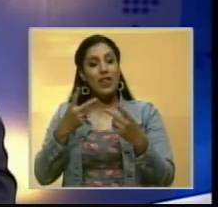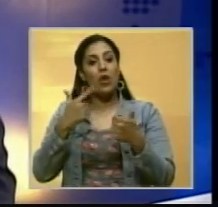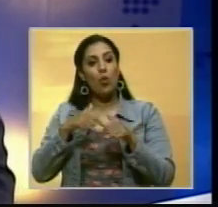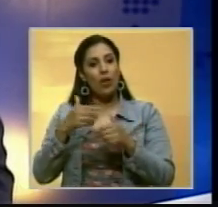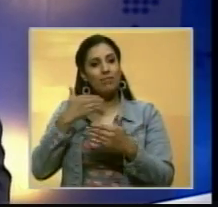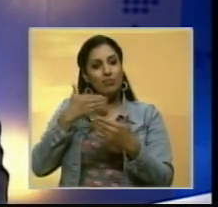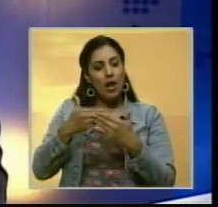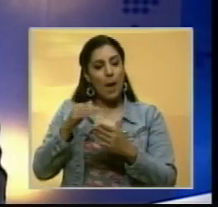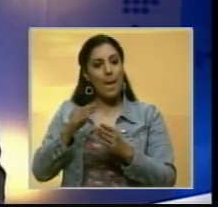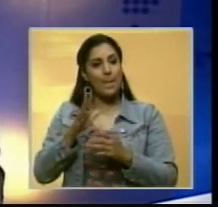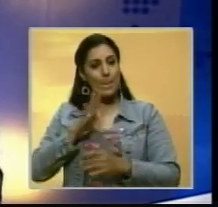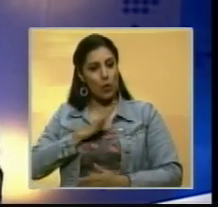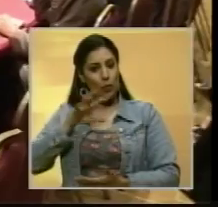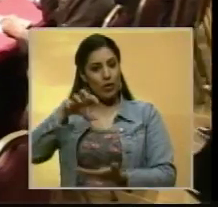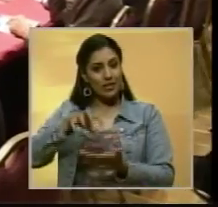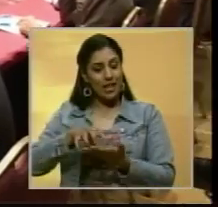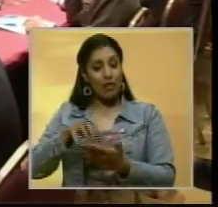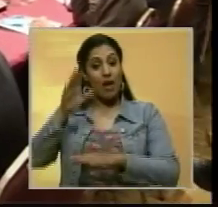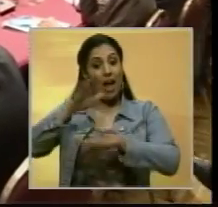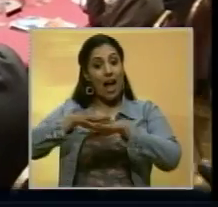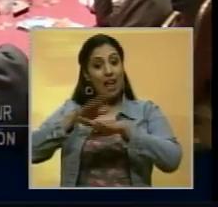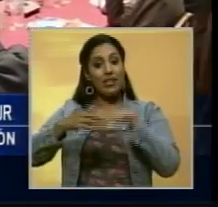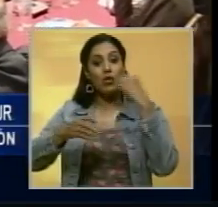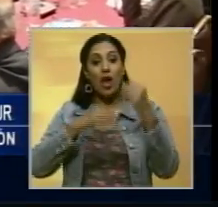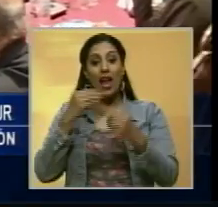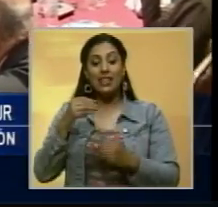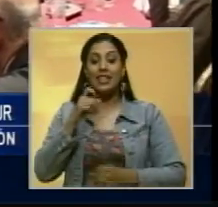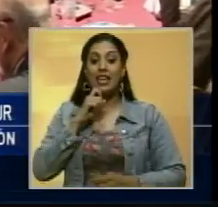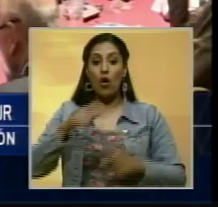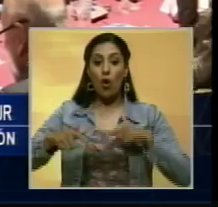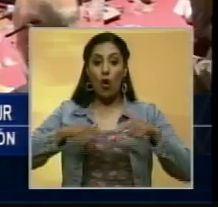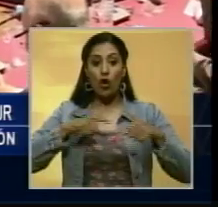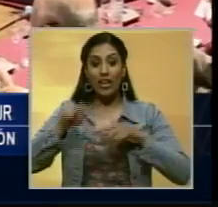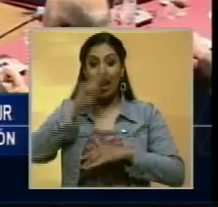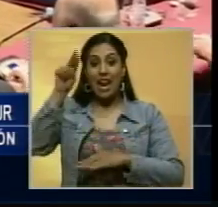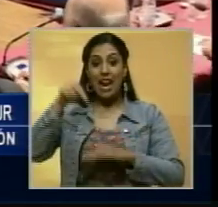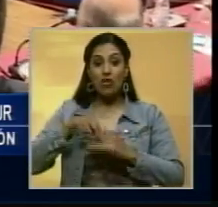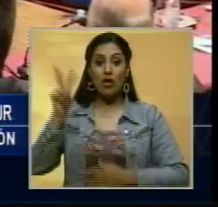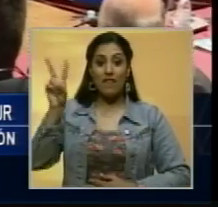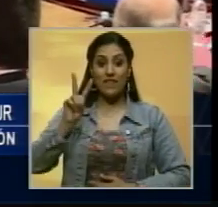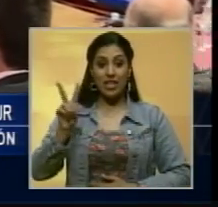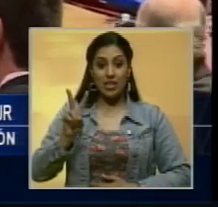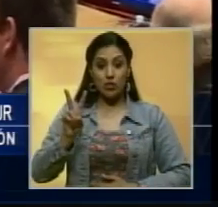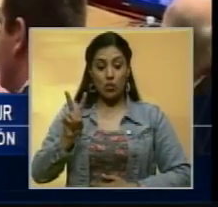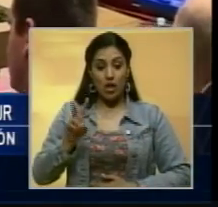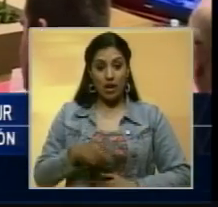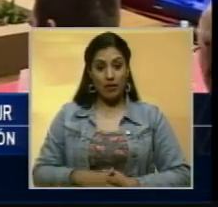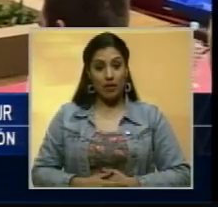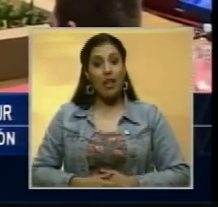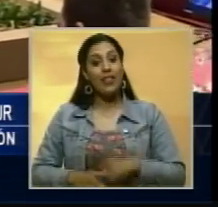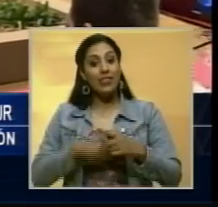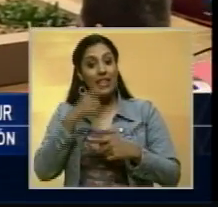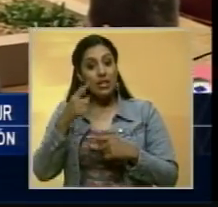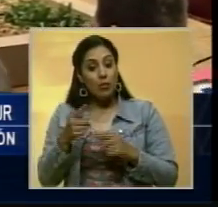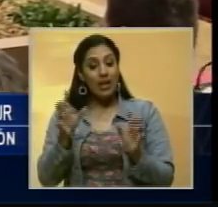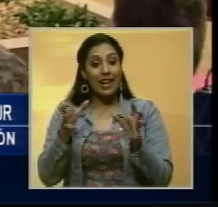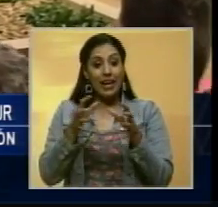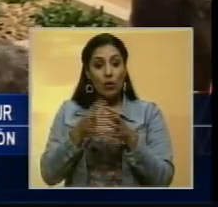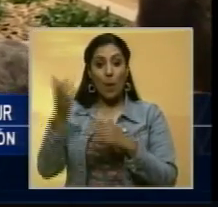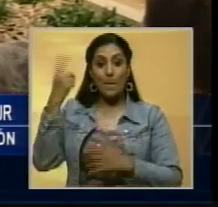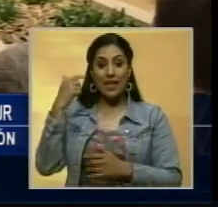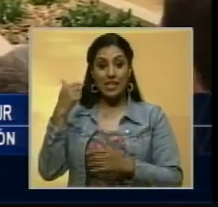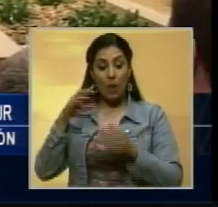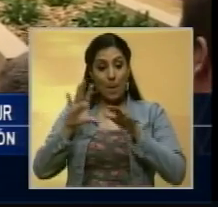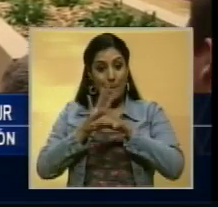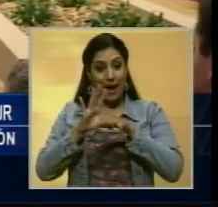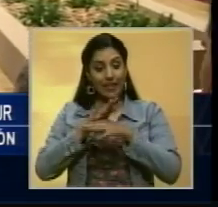y el porvenir del bloque regional. La convocatoria fue realizada por el coordinador nacional de Venezuela, Héctor Constant, luego de la reunión del pasado